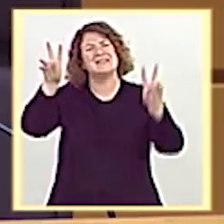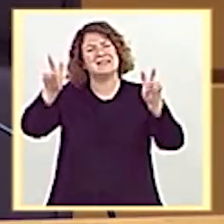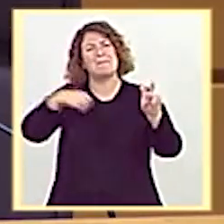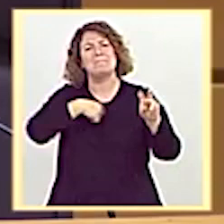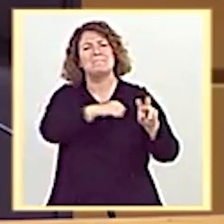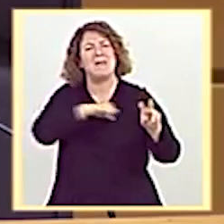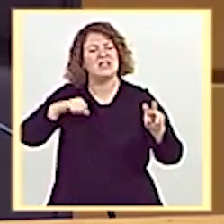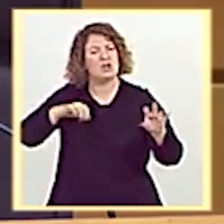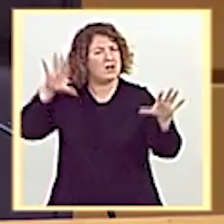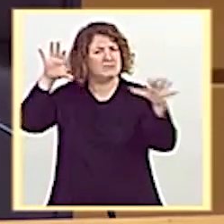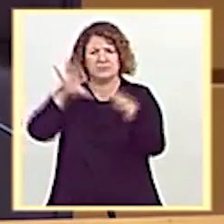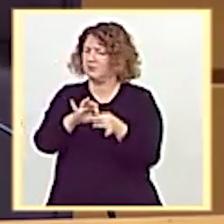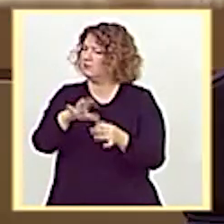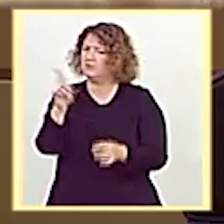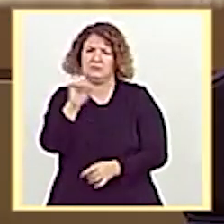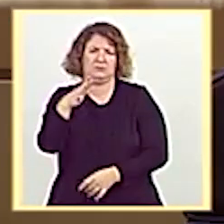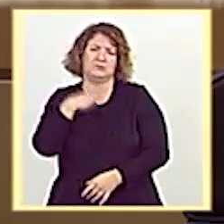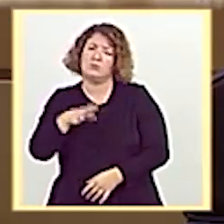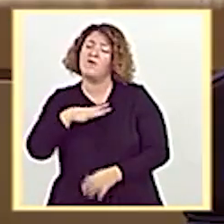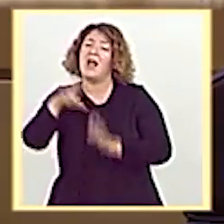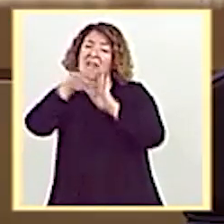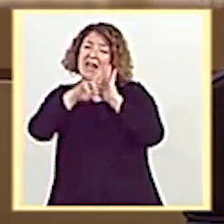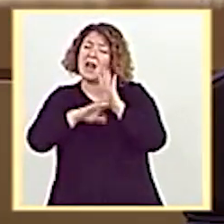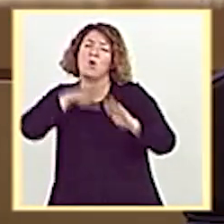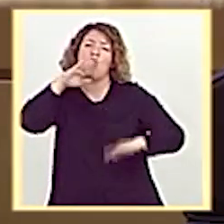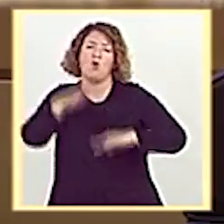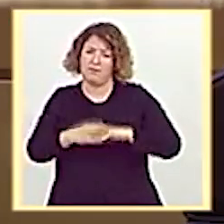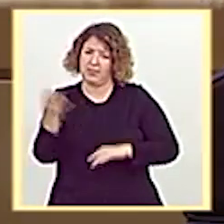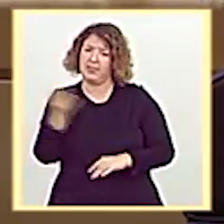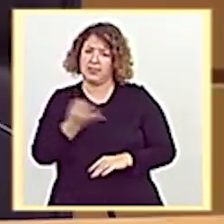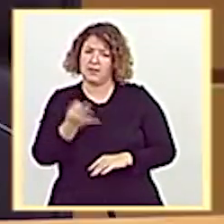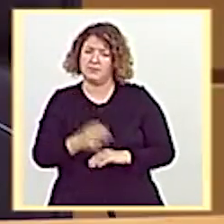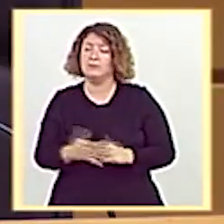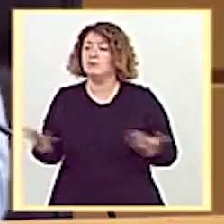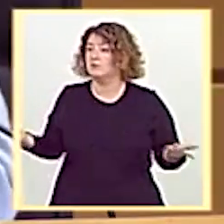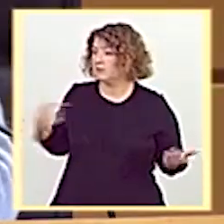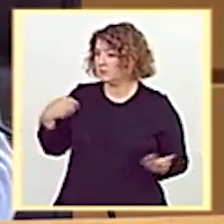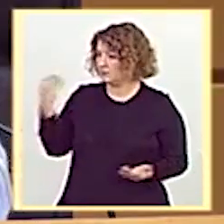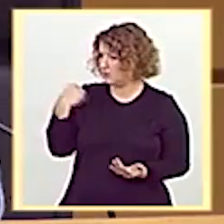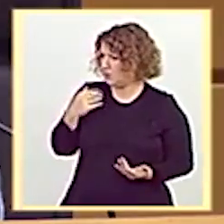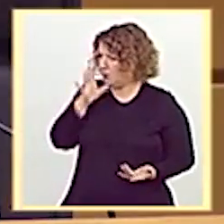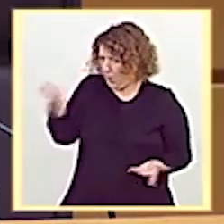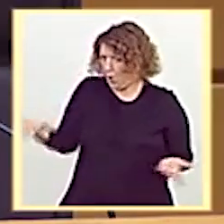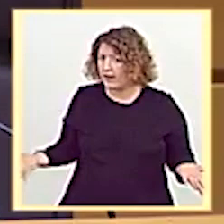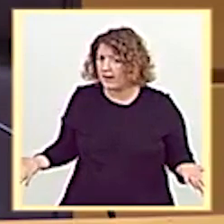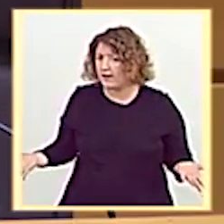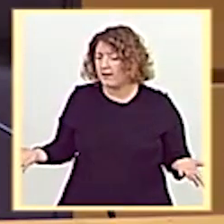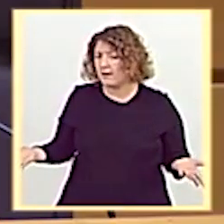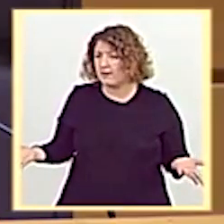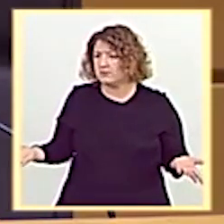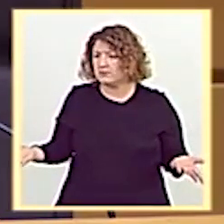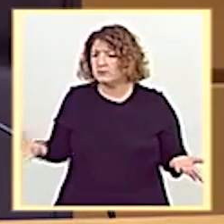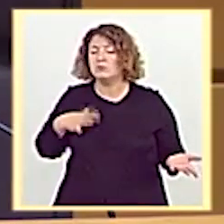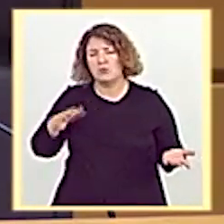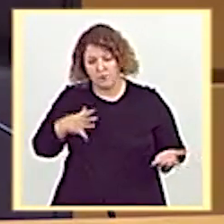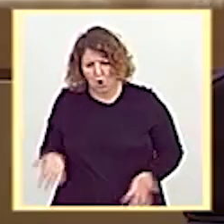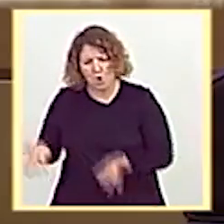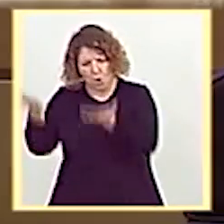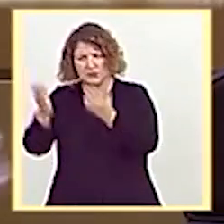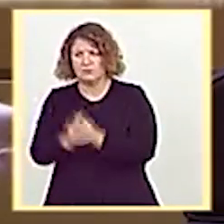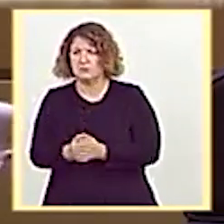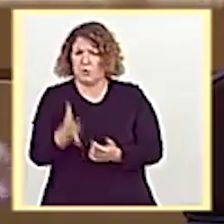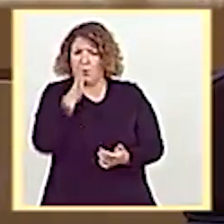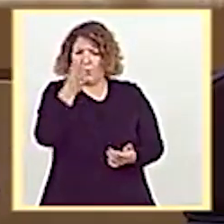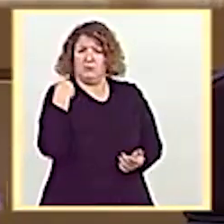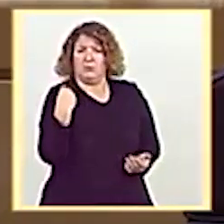alusiones personales. Cumpla el reglamento. Señora presidenta, ¿me puede explicar por qué me llama la atención? Puede continuar, señoría. ¿Por